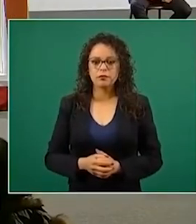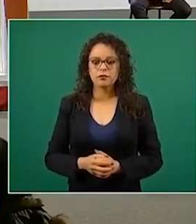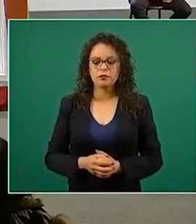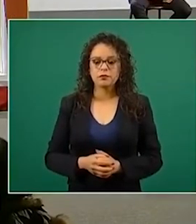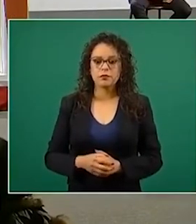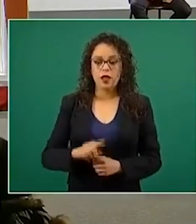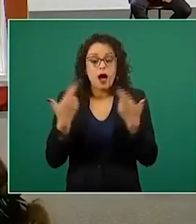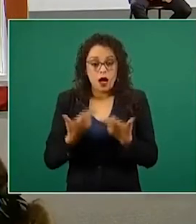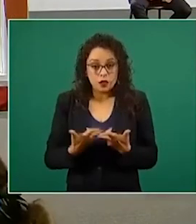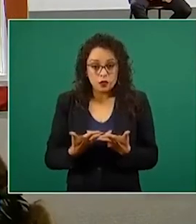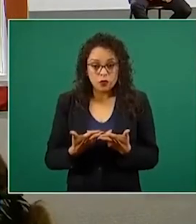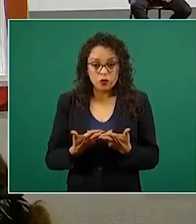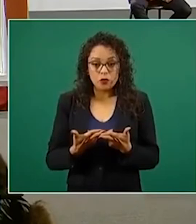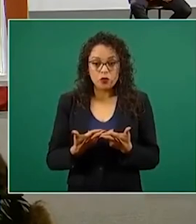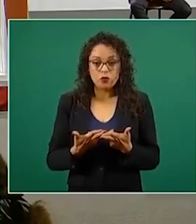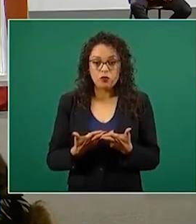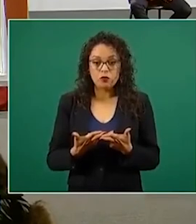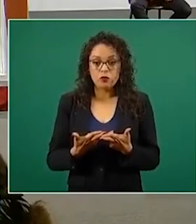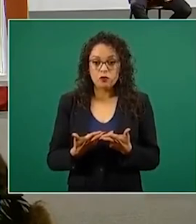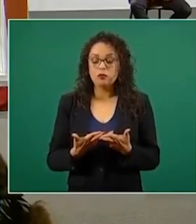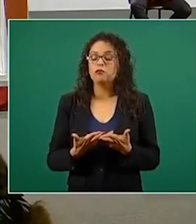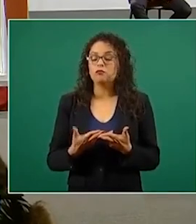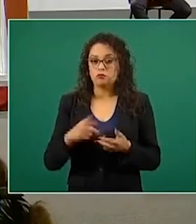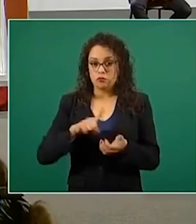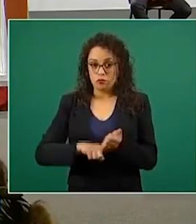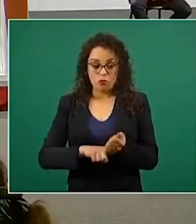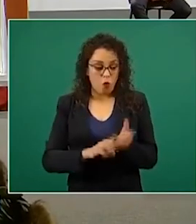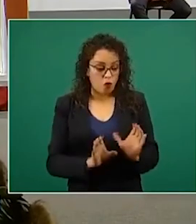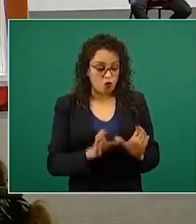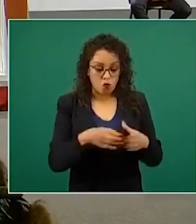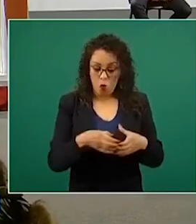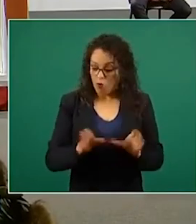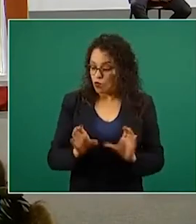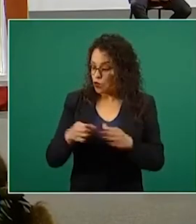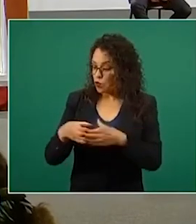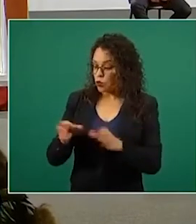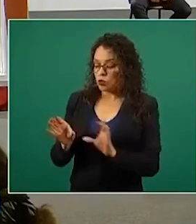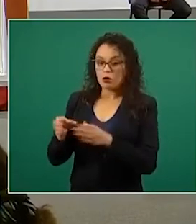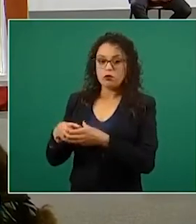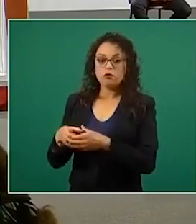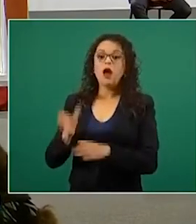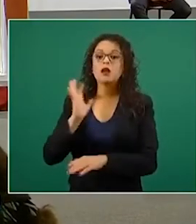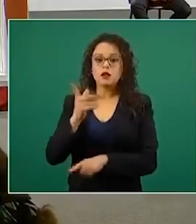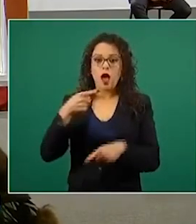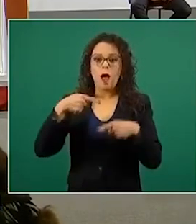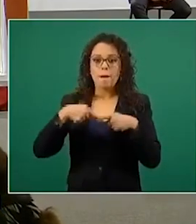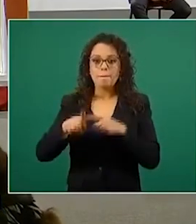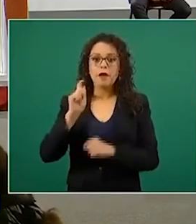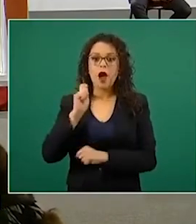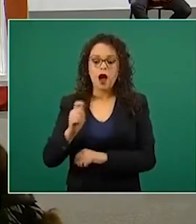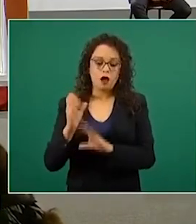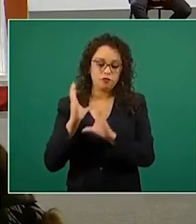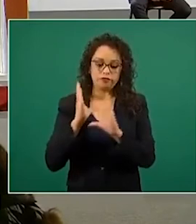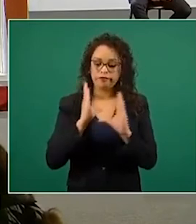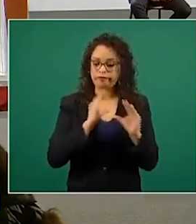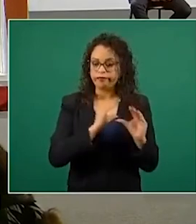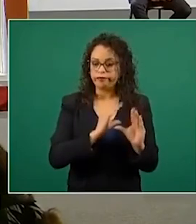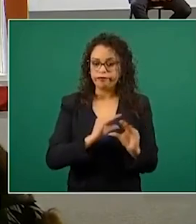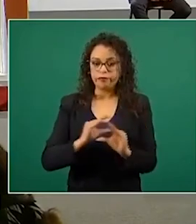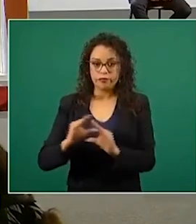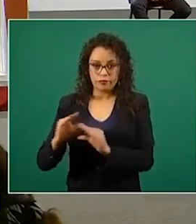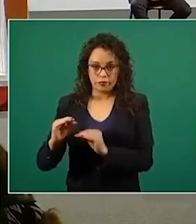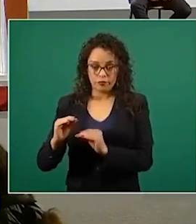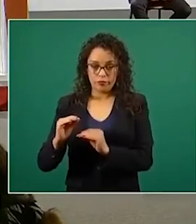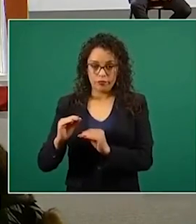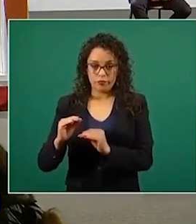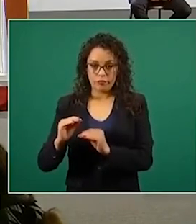ya muchas comunidades están dando clases, no en todo el